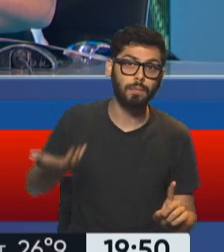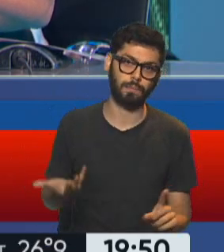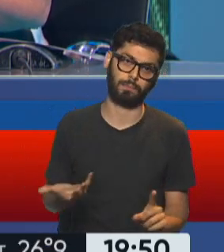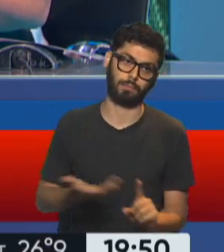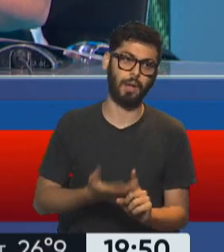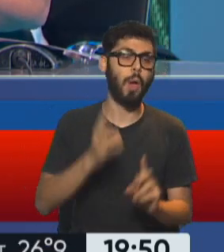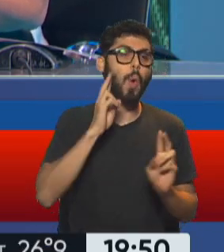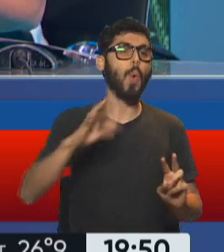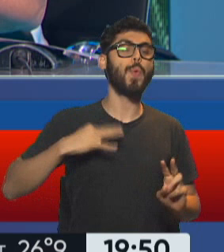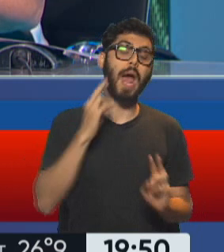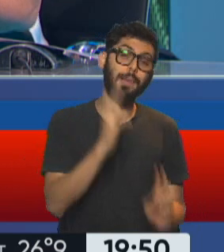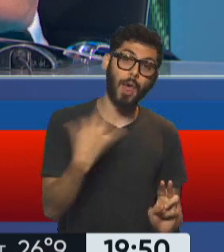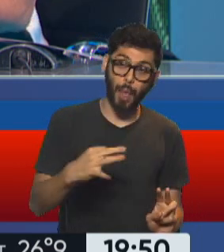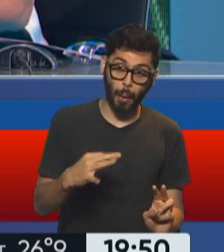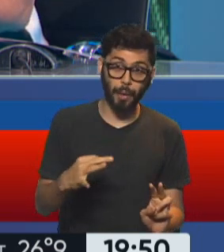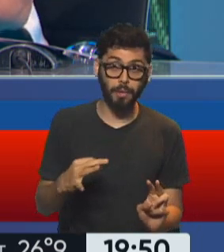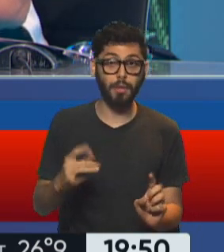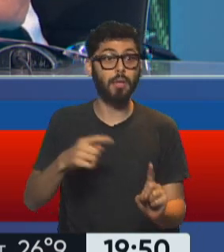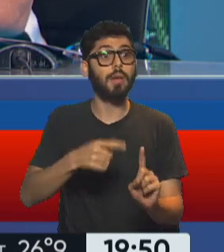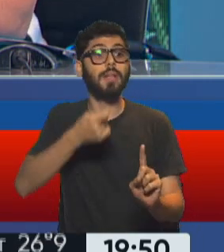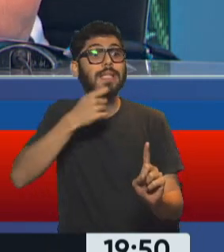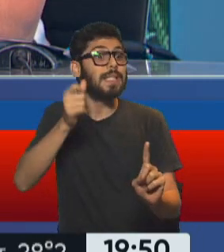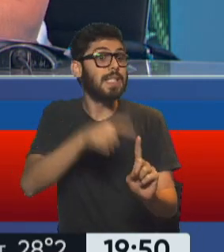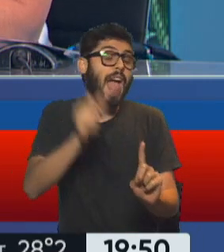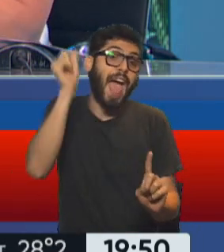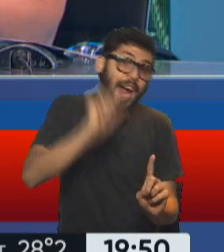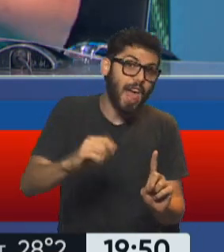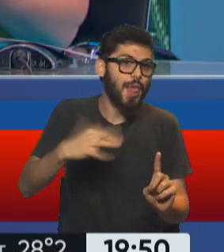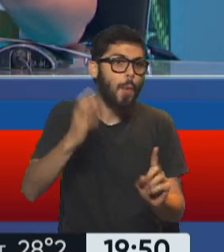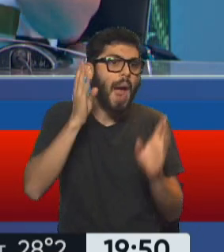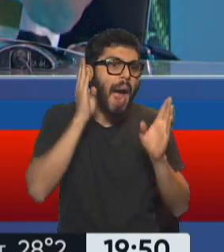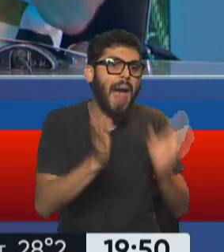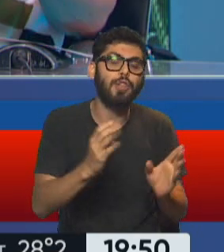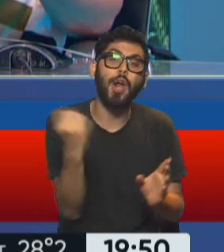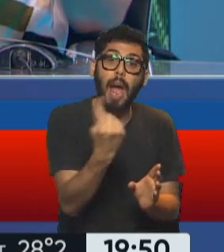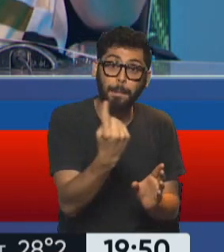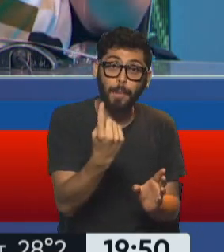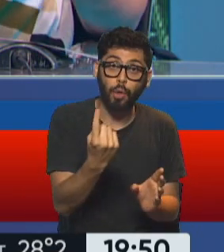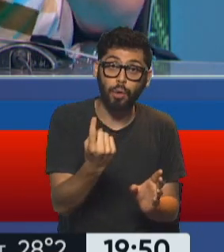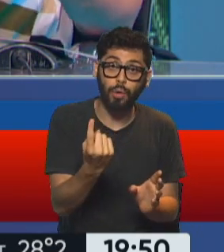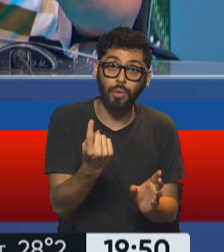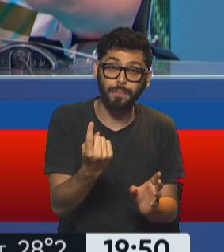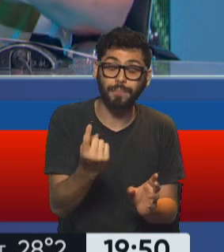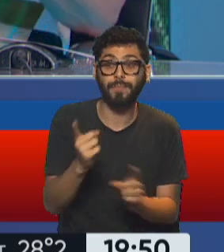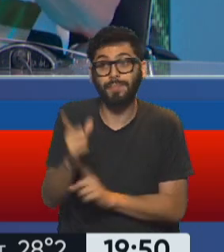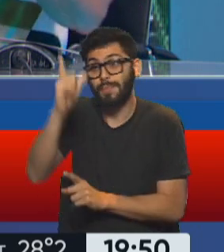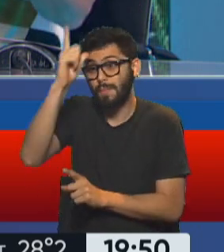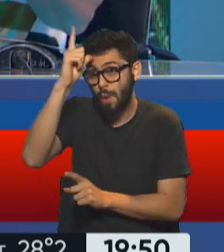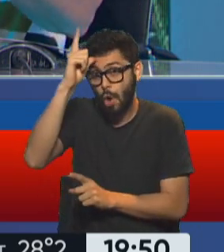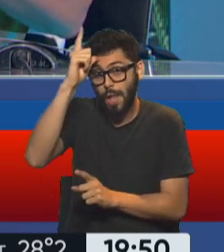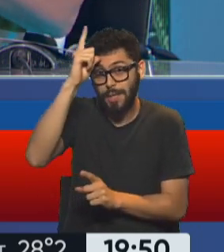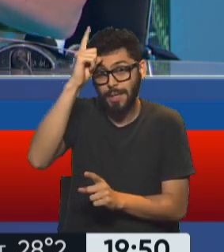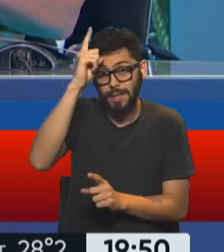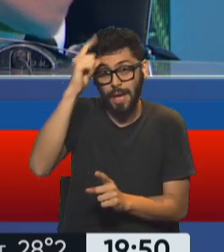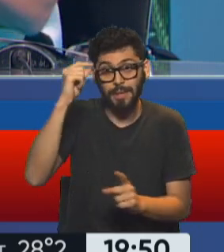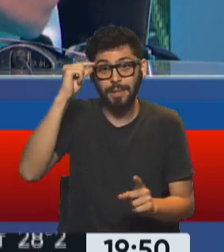Prestar asistencia lo antes posible a las personas que resulten heridas o afectadas. Y los policías y las policías que se